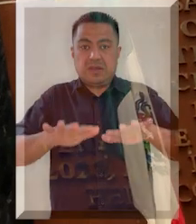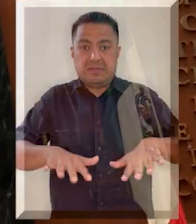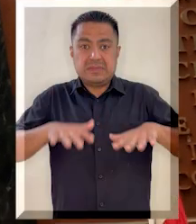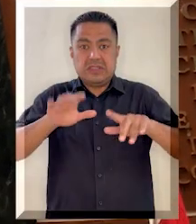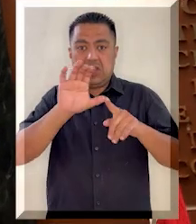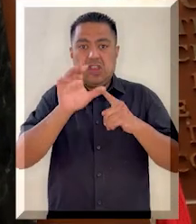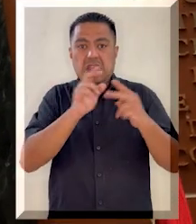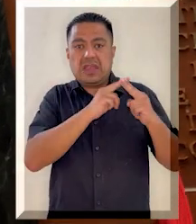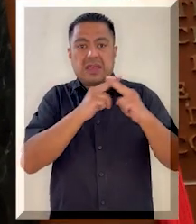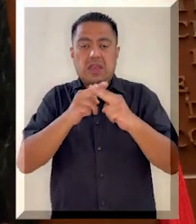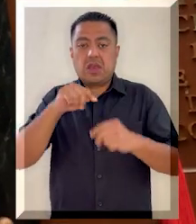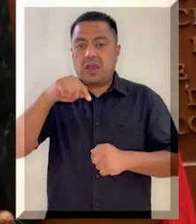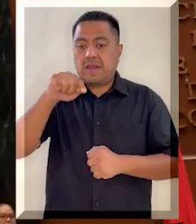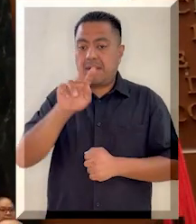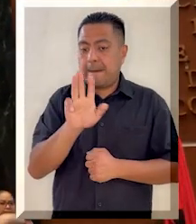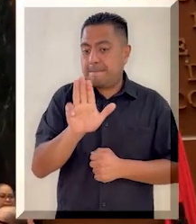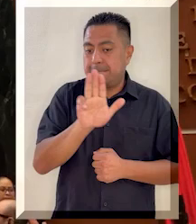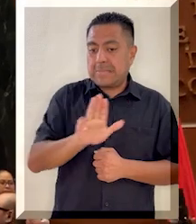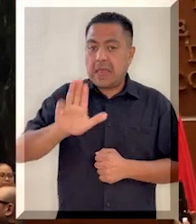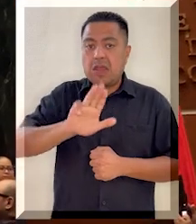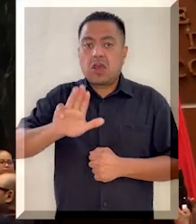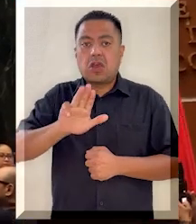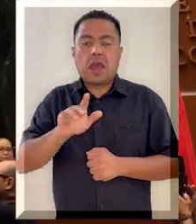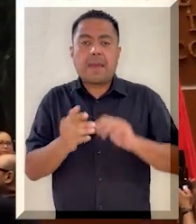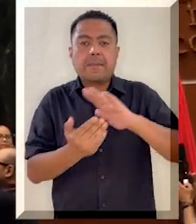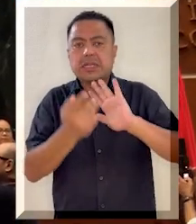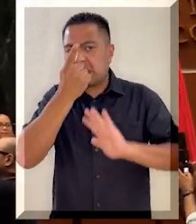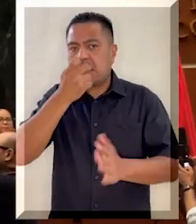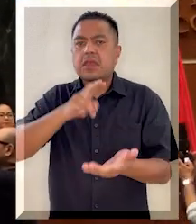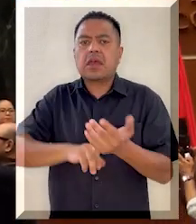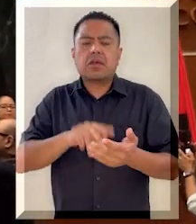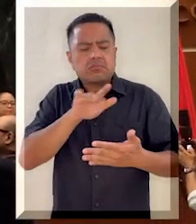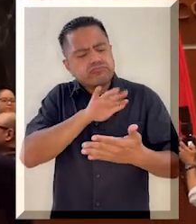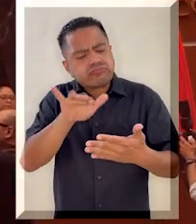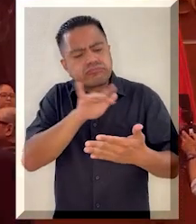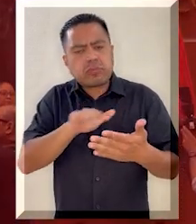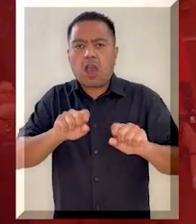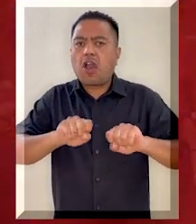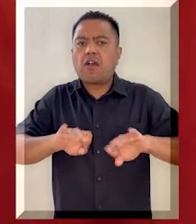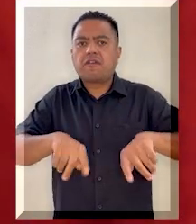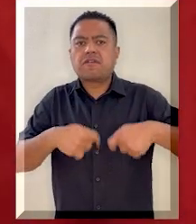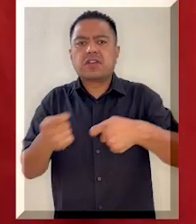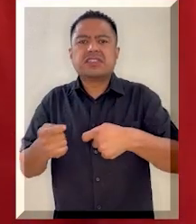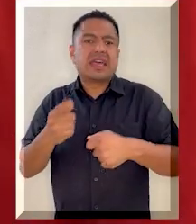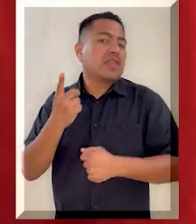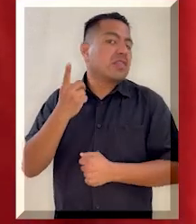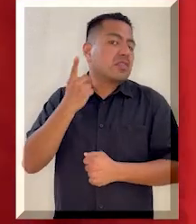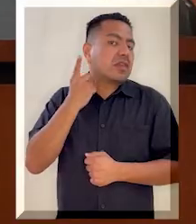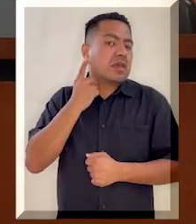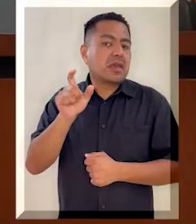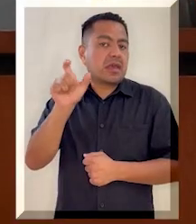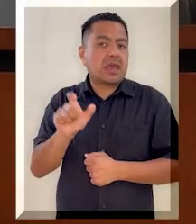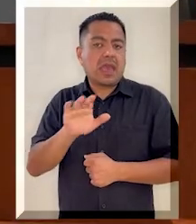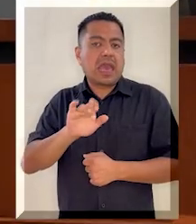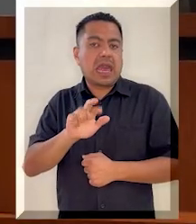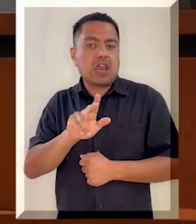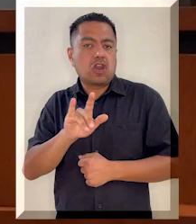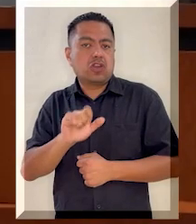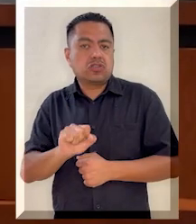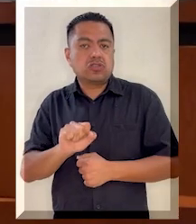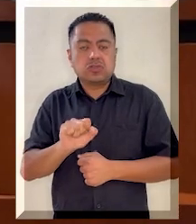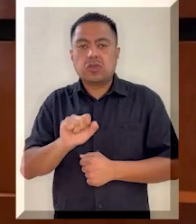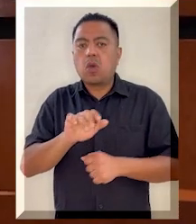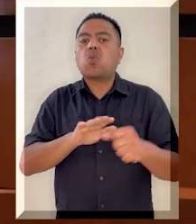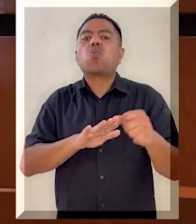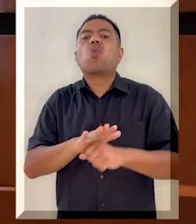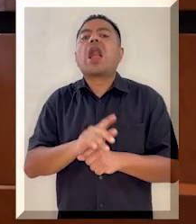en la sesión de la comisión permanente de este miércoles la mesa directiva dio lectura a un oficio suscrito por el diputado Carlos Cruz